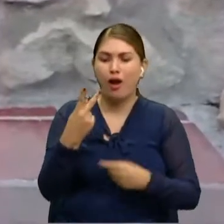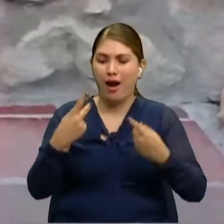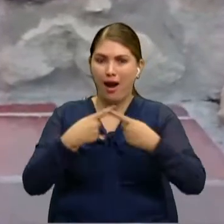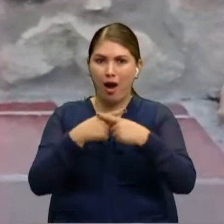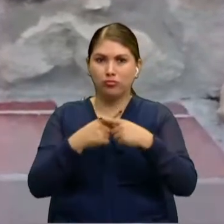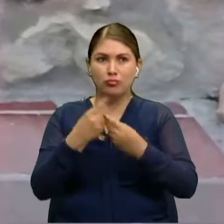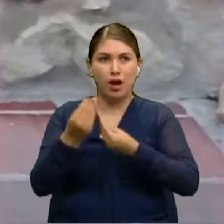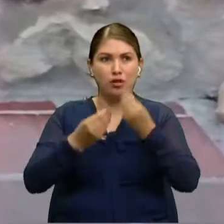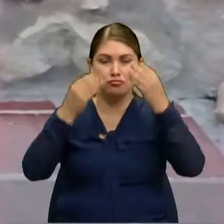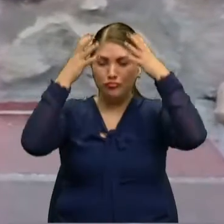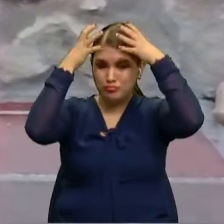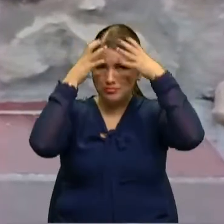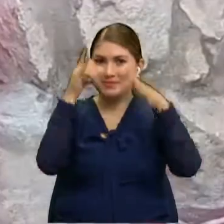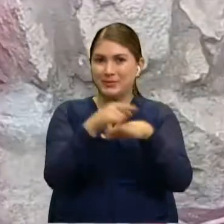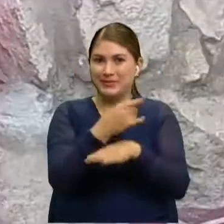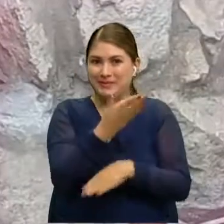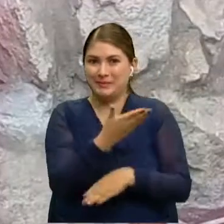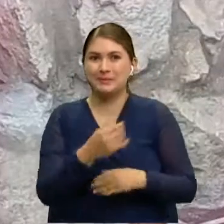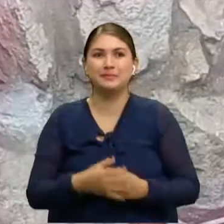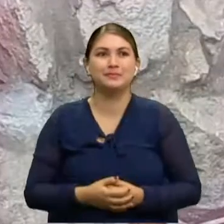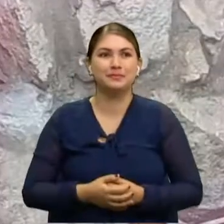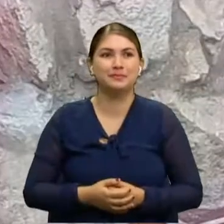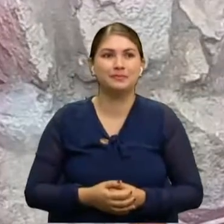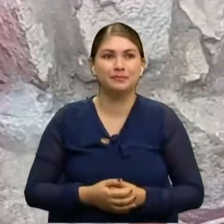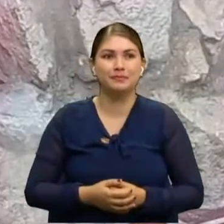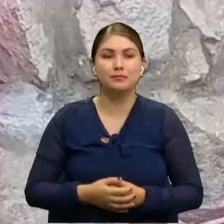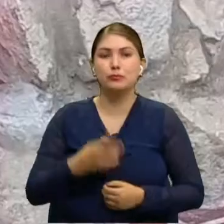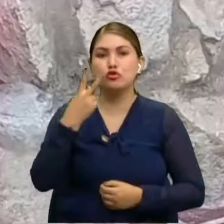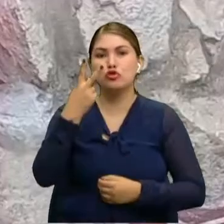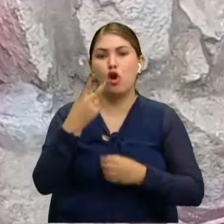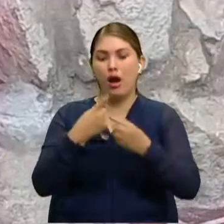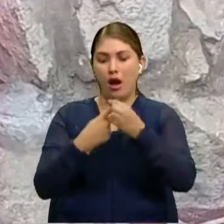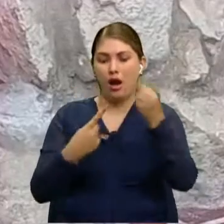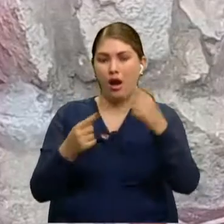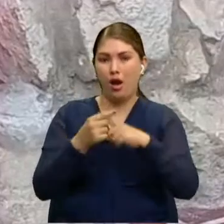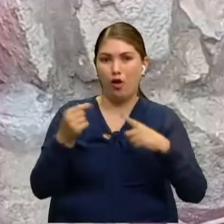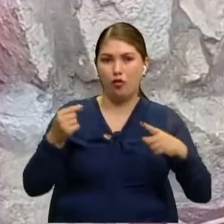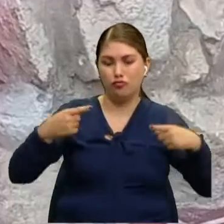hace los gorros que ella misma utiliza. Esa la hice en dos agujas.